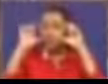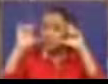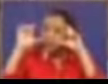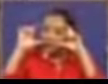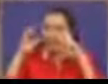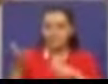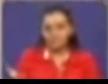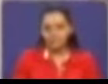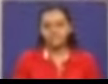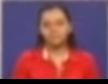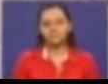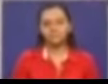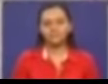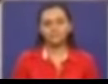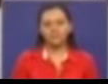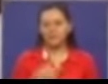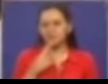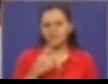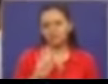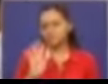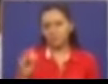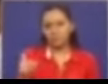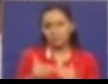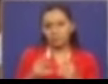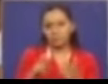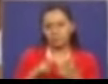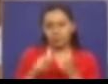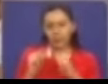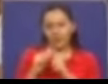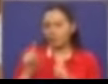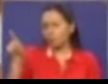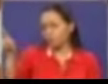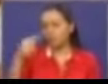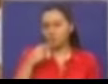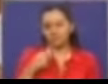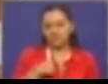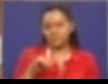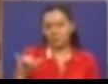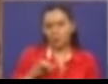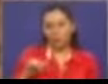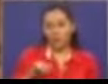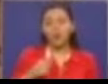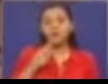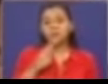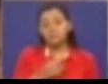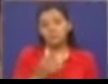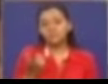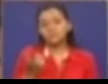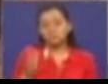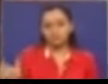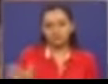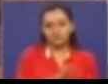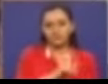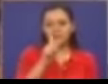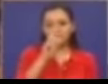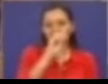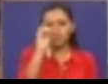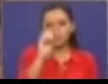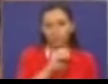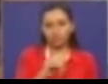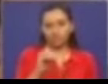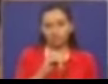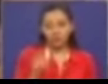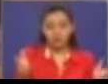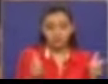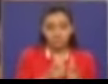Bueno, no, como tú dijiste, con este centro cubrimos las necesidades del 100% de los